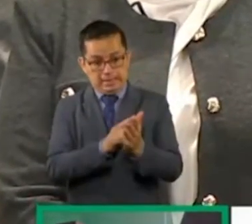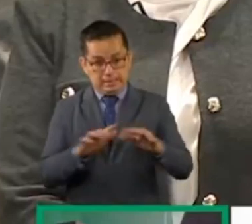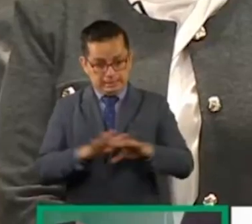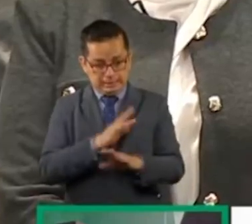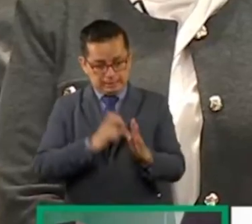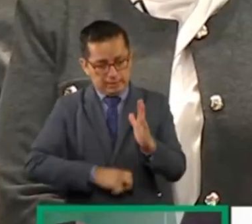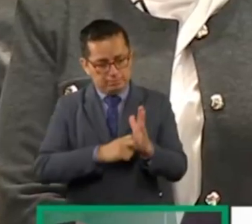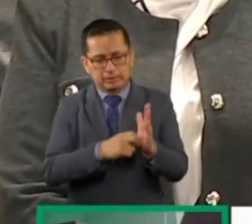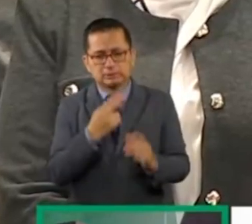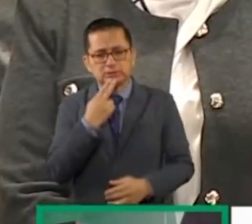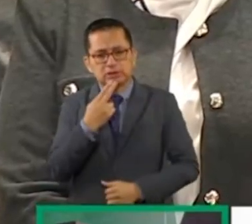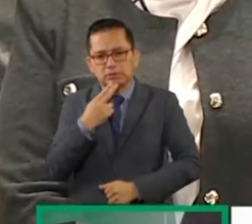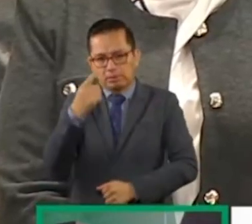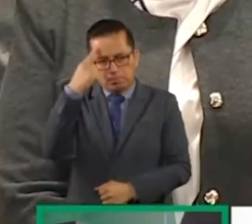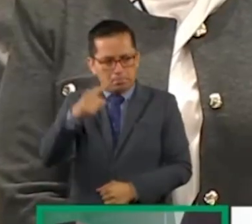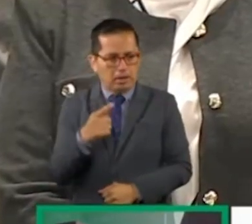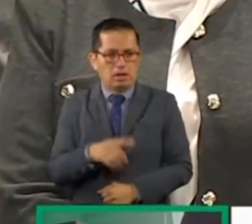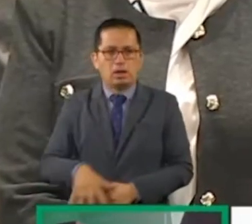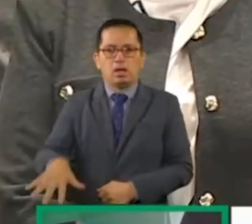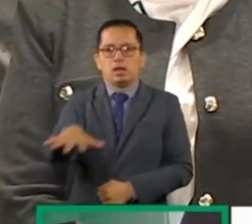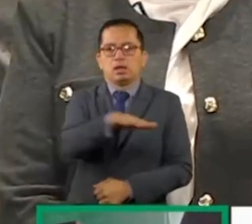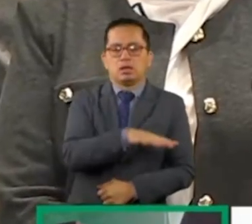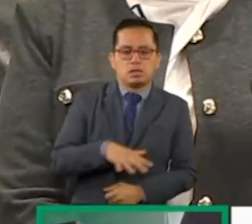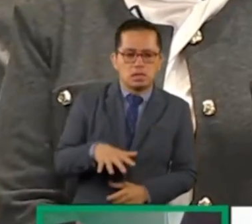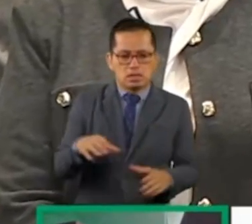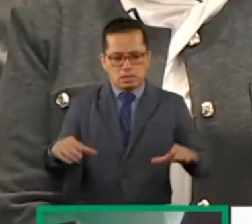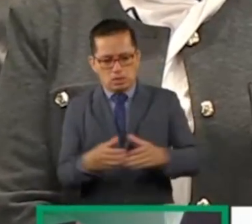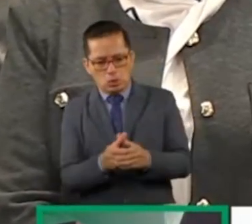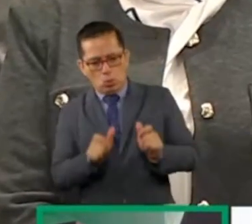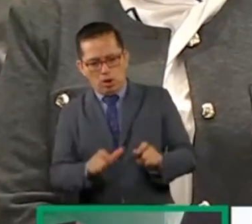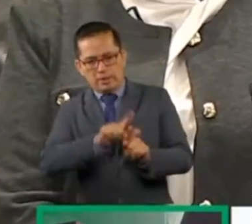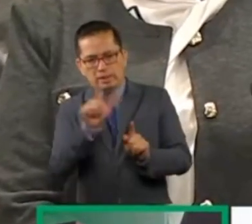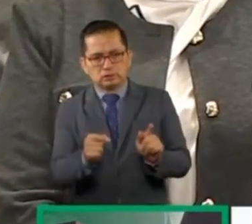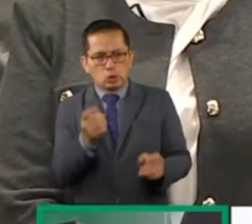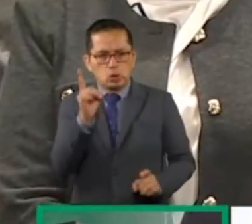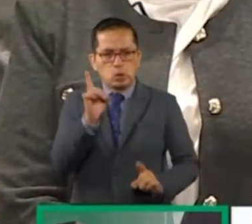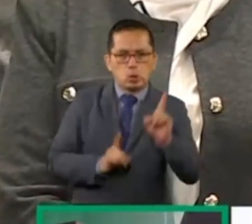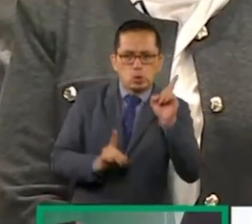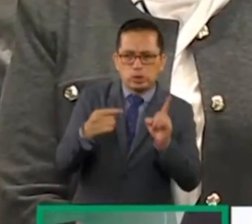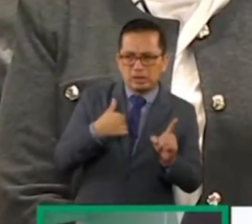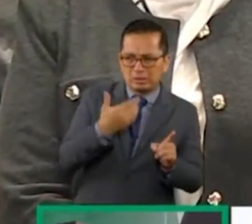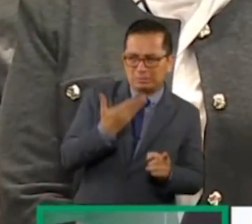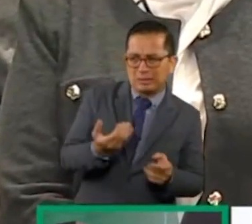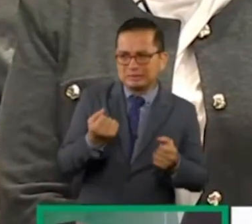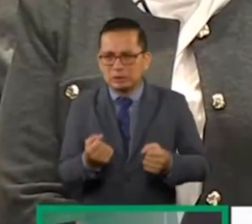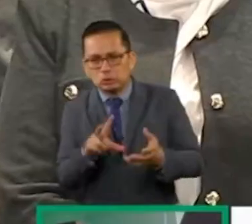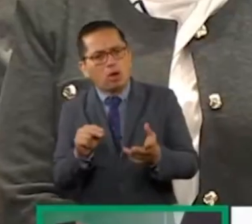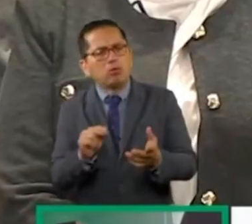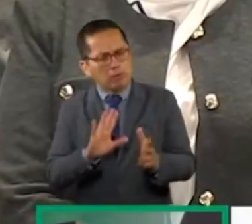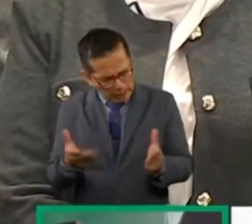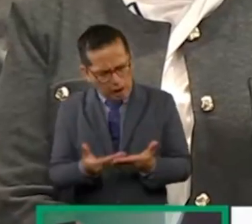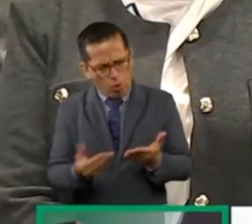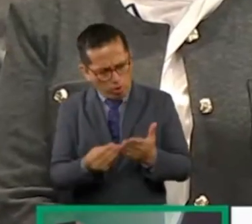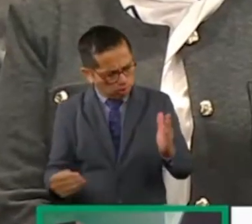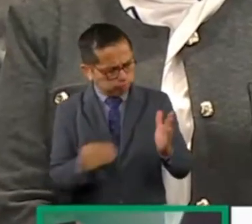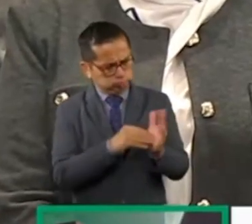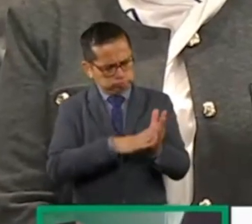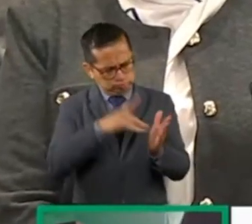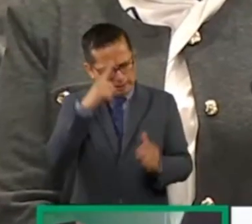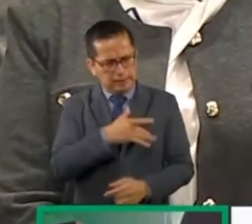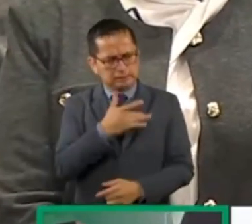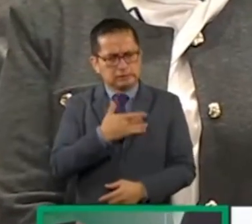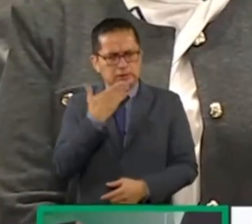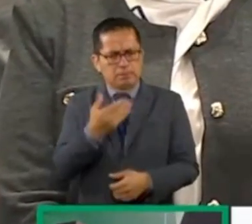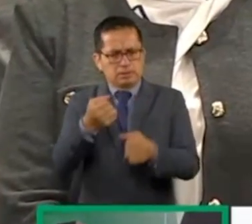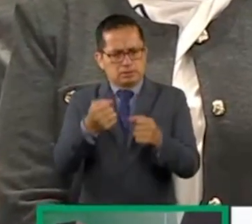terminaron. Se dan certezas tanto a los elementos de la Guardia Nacional como al pueblo de México. Es nuestro compromiso,